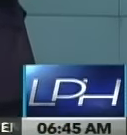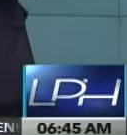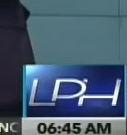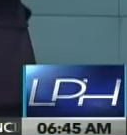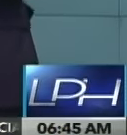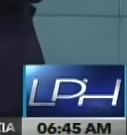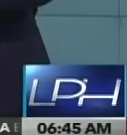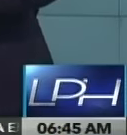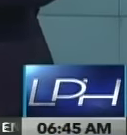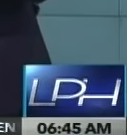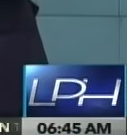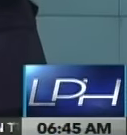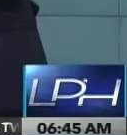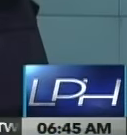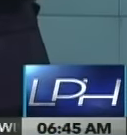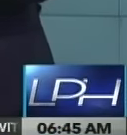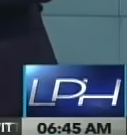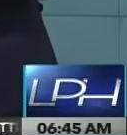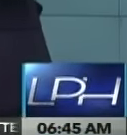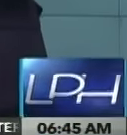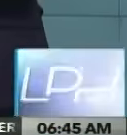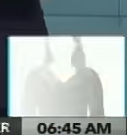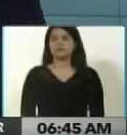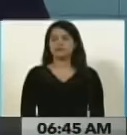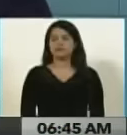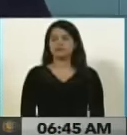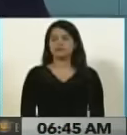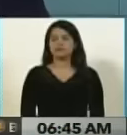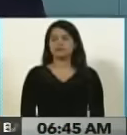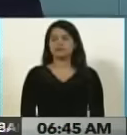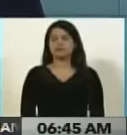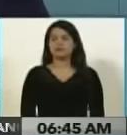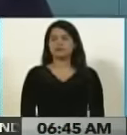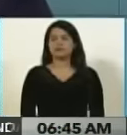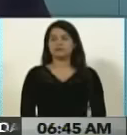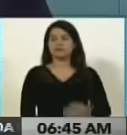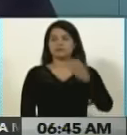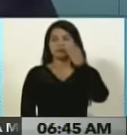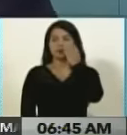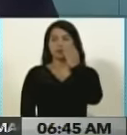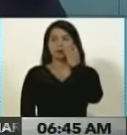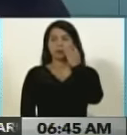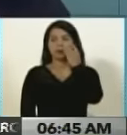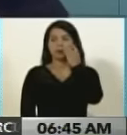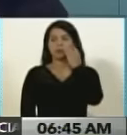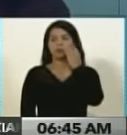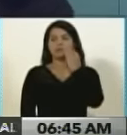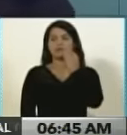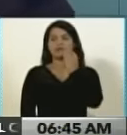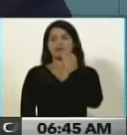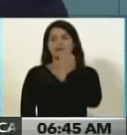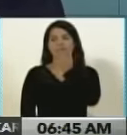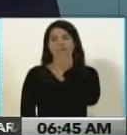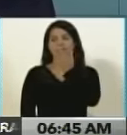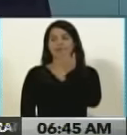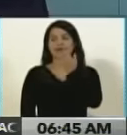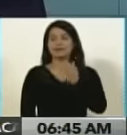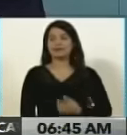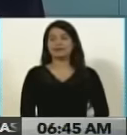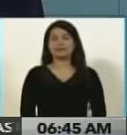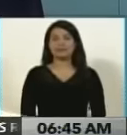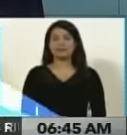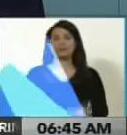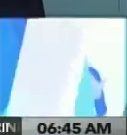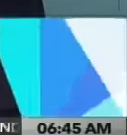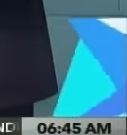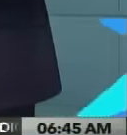Indestructible, 23 de enero del año 2017, 59 años después de esa rebelión popular que derrocó la dictadura de Marcos Pérez